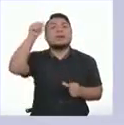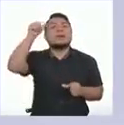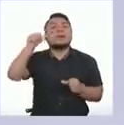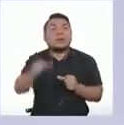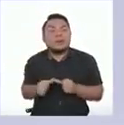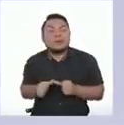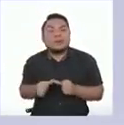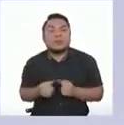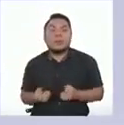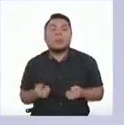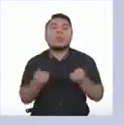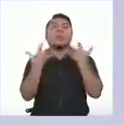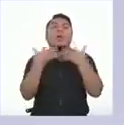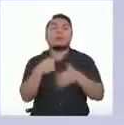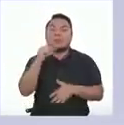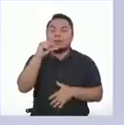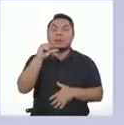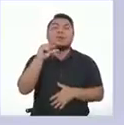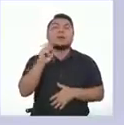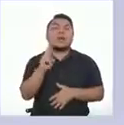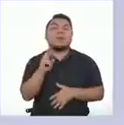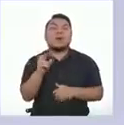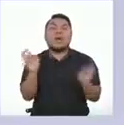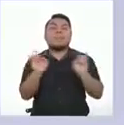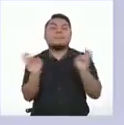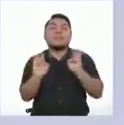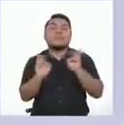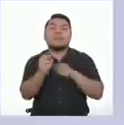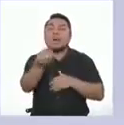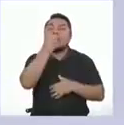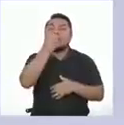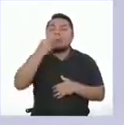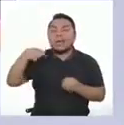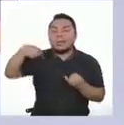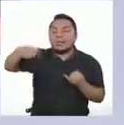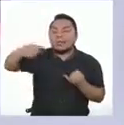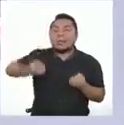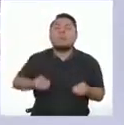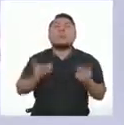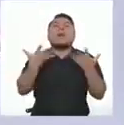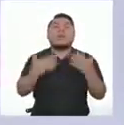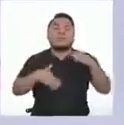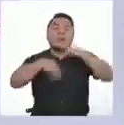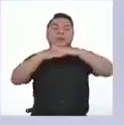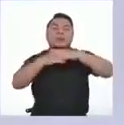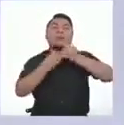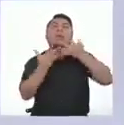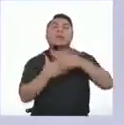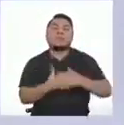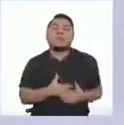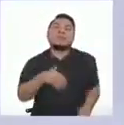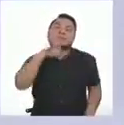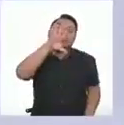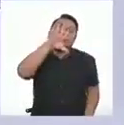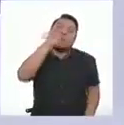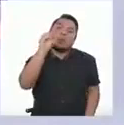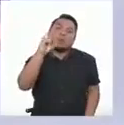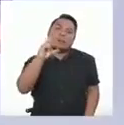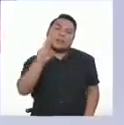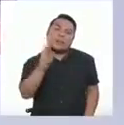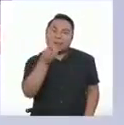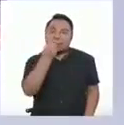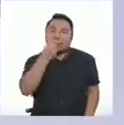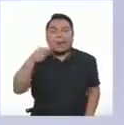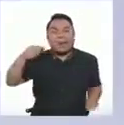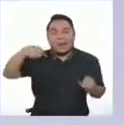recuerdas cuántos gramos de proteína tenemos que comer al día? Pues sí, deberíamos comer 50 gramos de